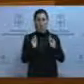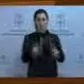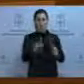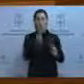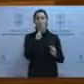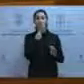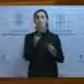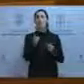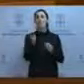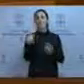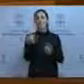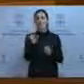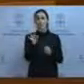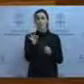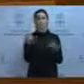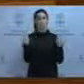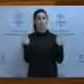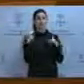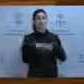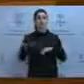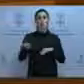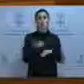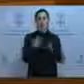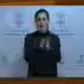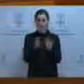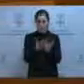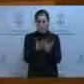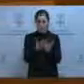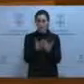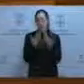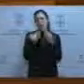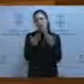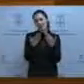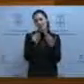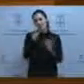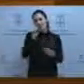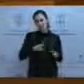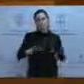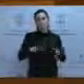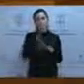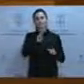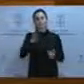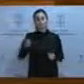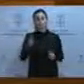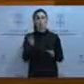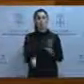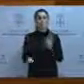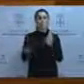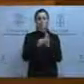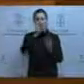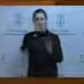fiscales para la adquisición de libros de texto, fue porque el Grupo Parlamentario Popular lo incluyó en el